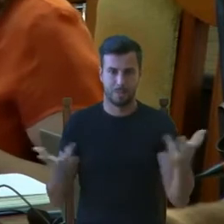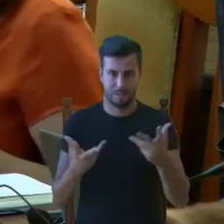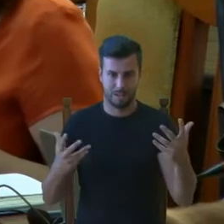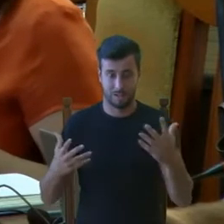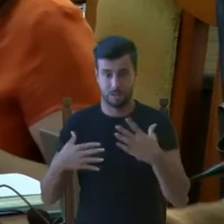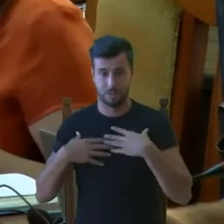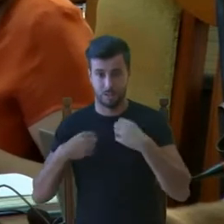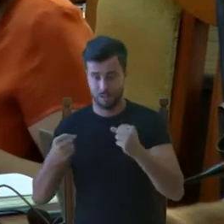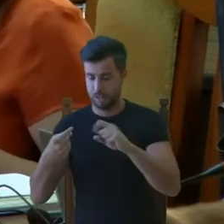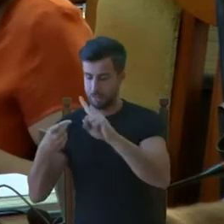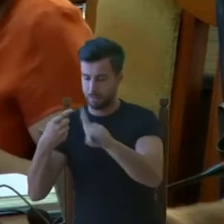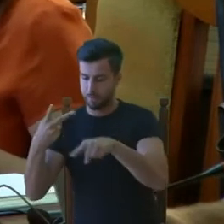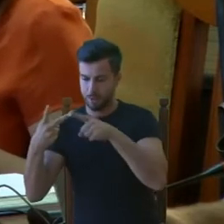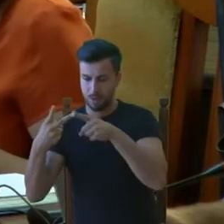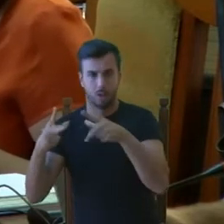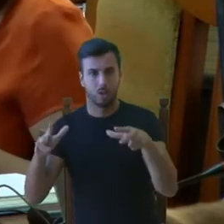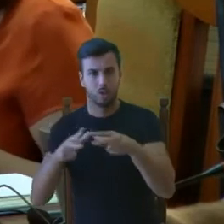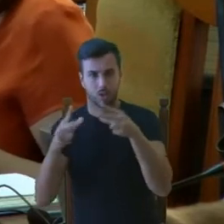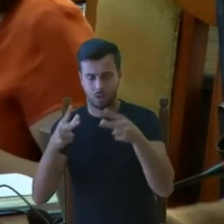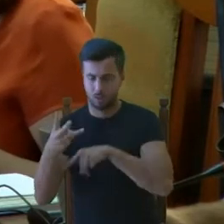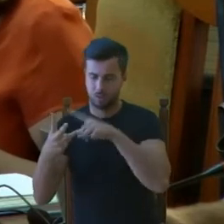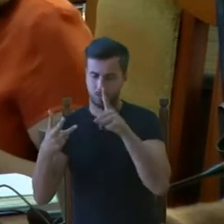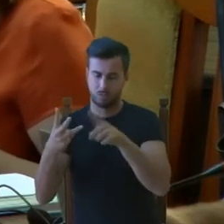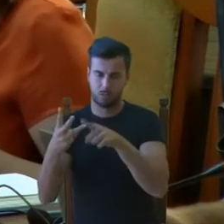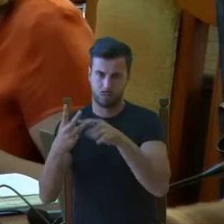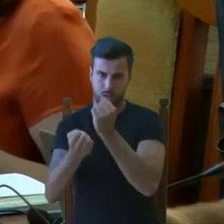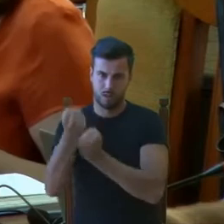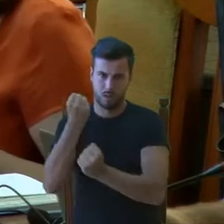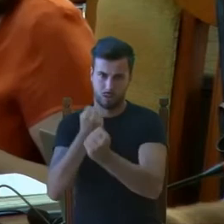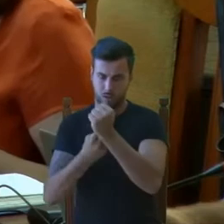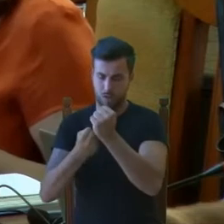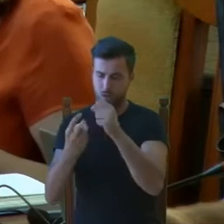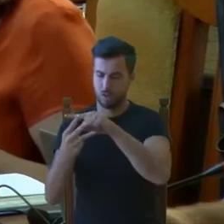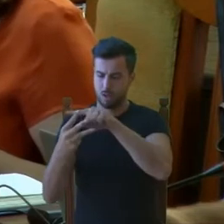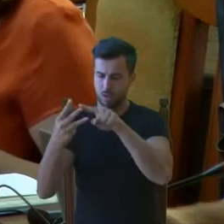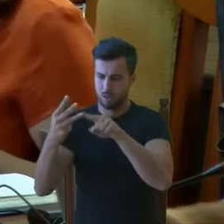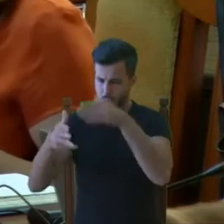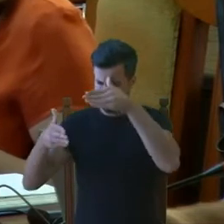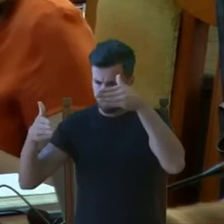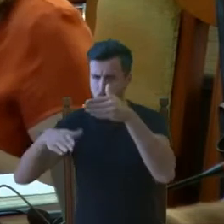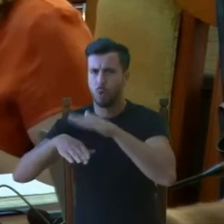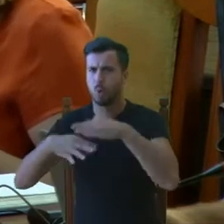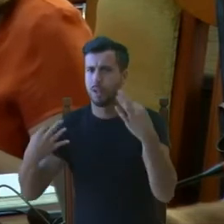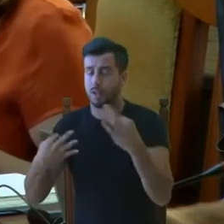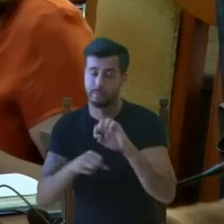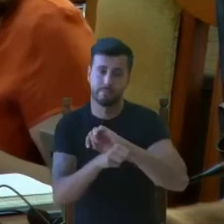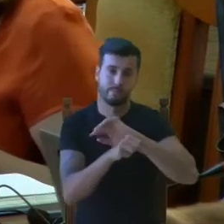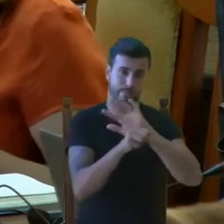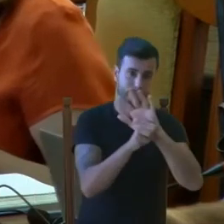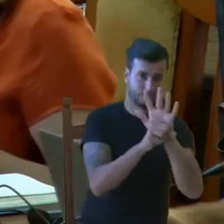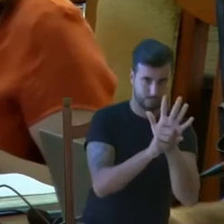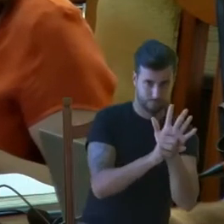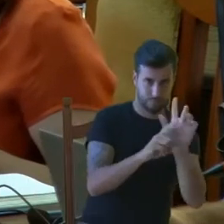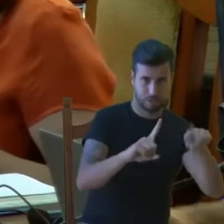y económica derivadas de lakovic 19 y de la declaración del estado de alarma decretado